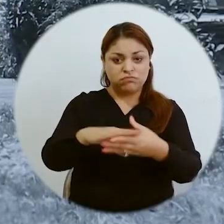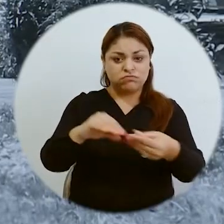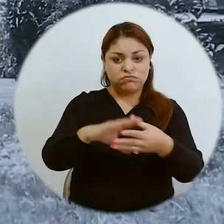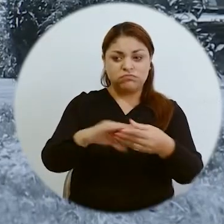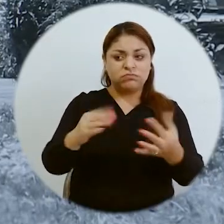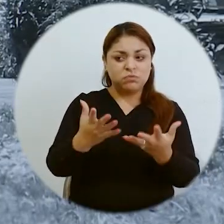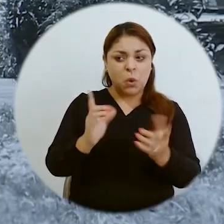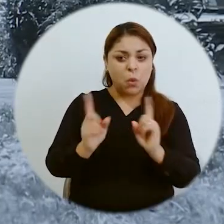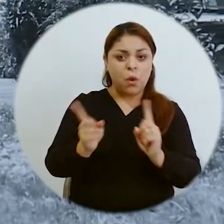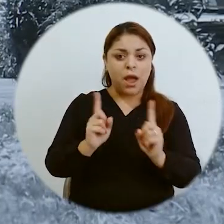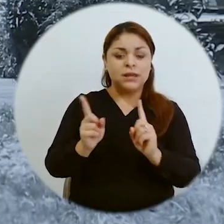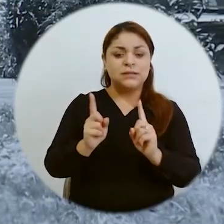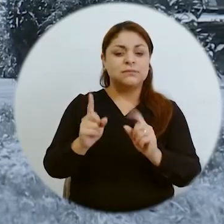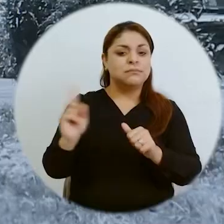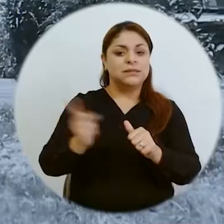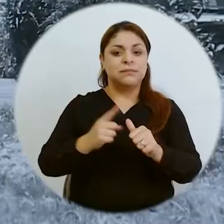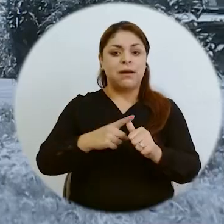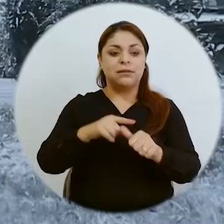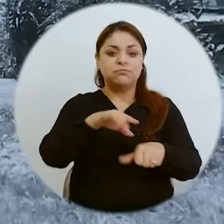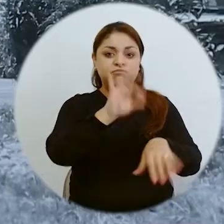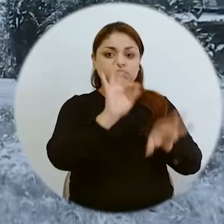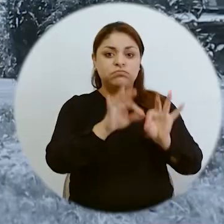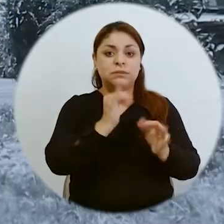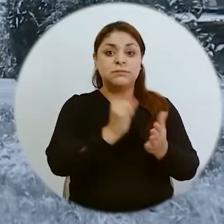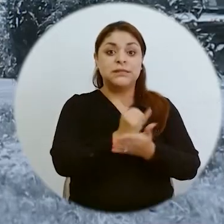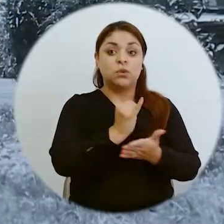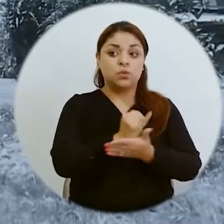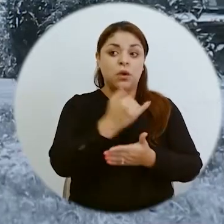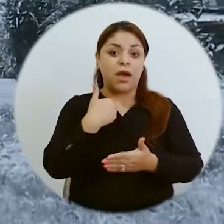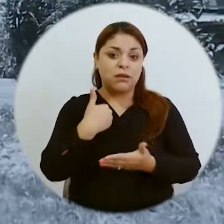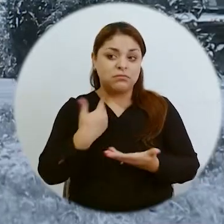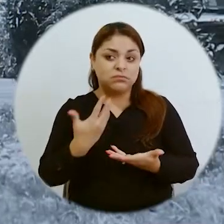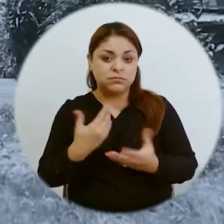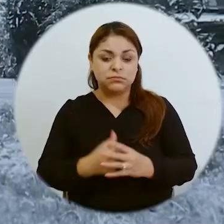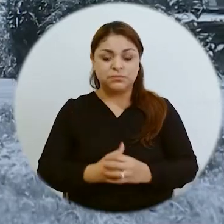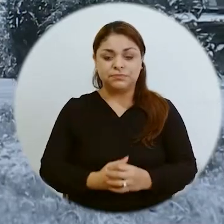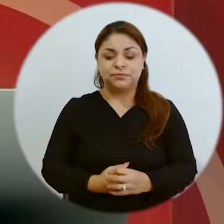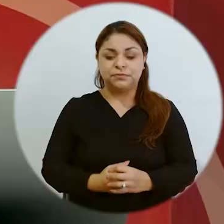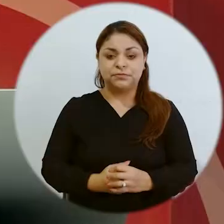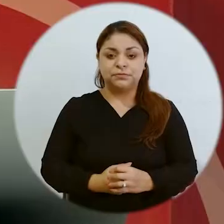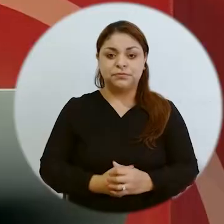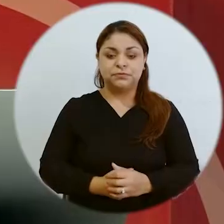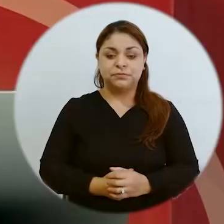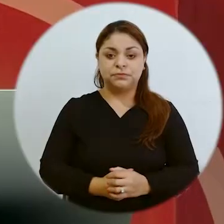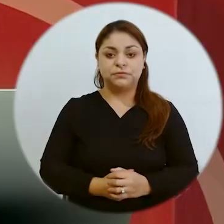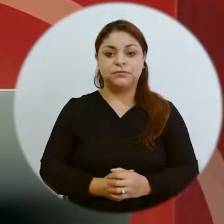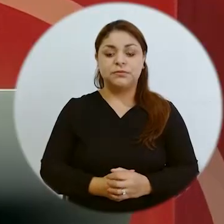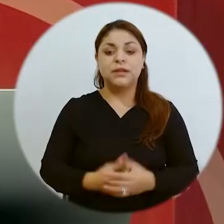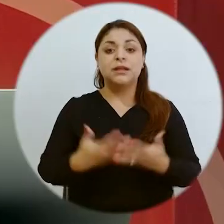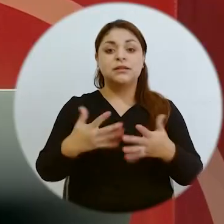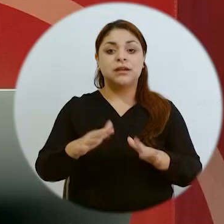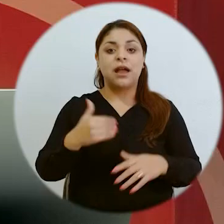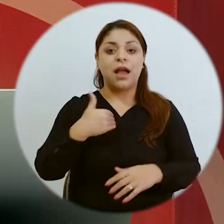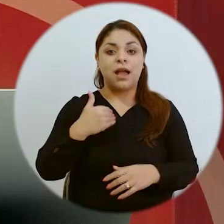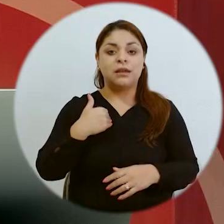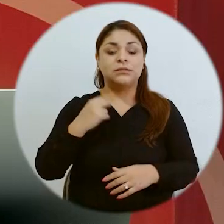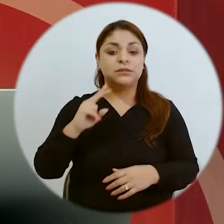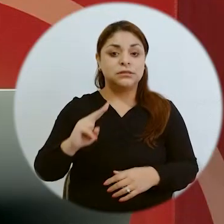poco cuáles fueron los principales hallazgos de esta investigación. Ya está la